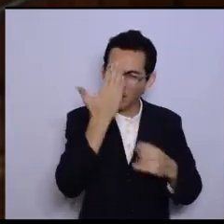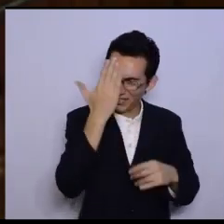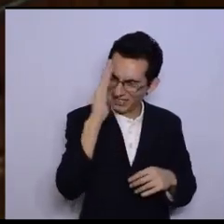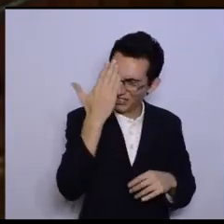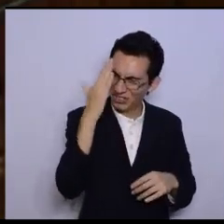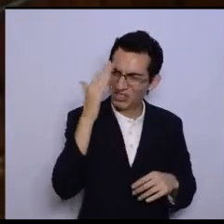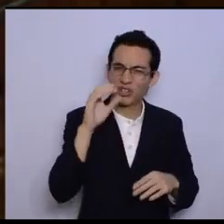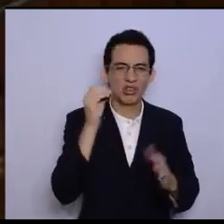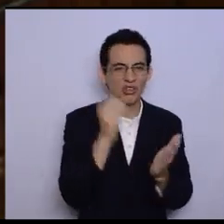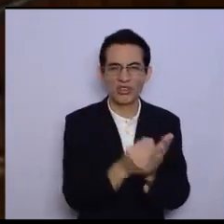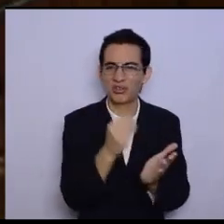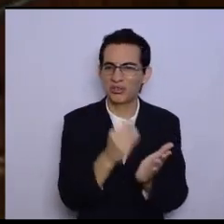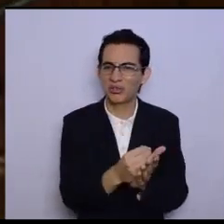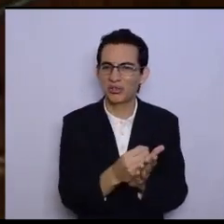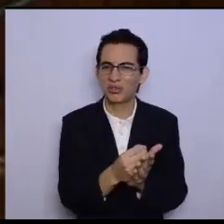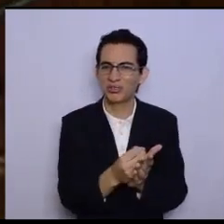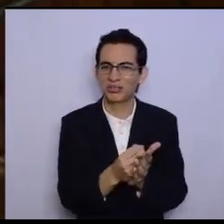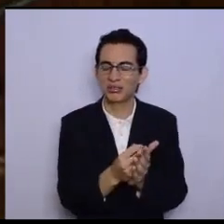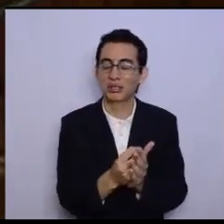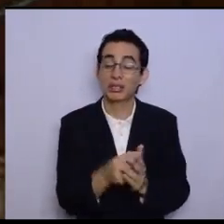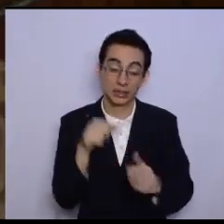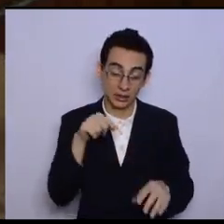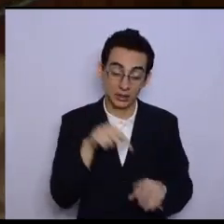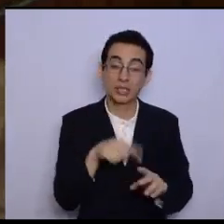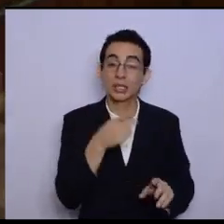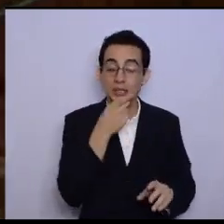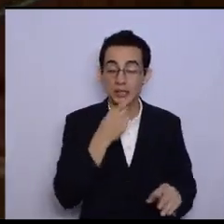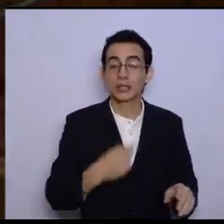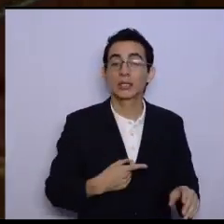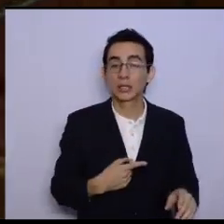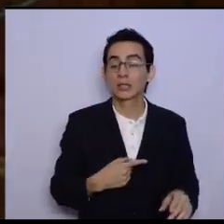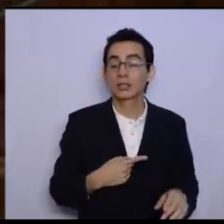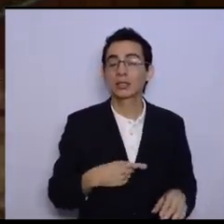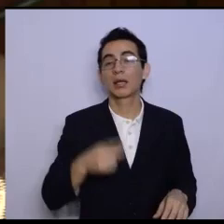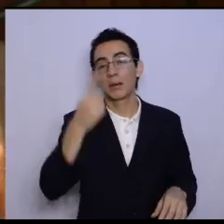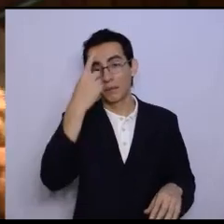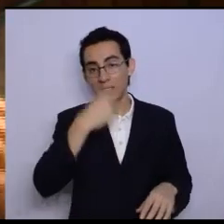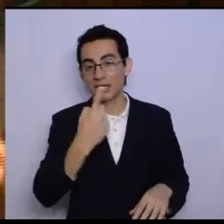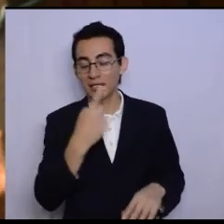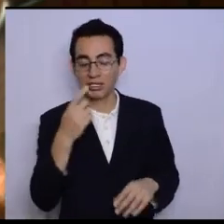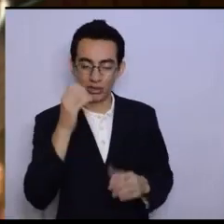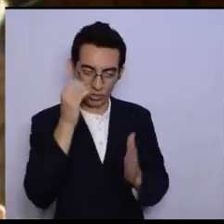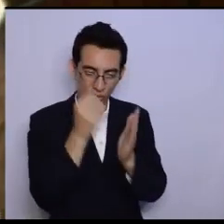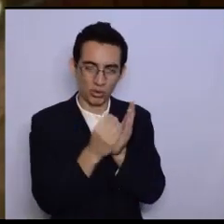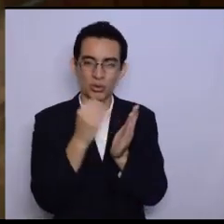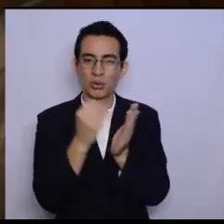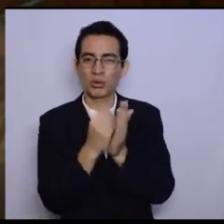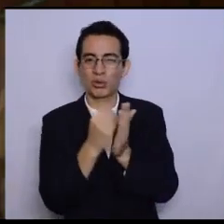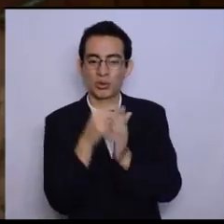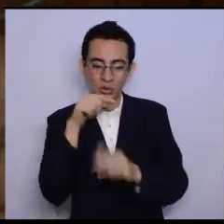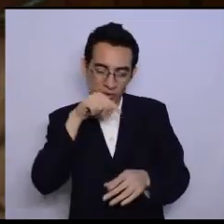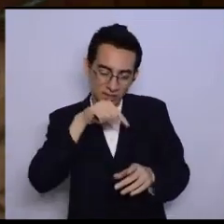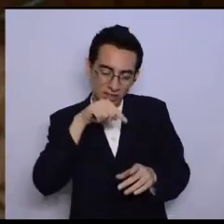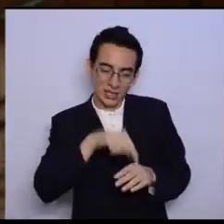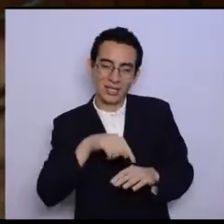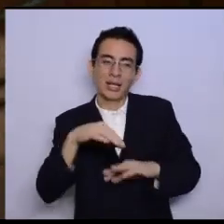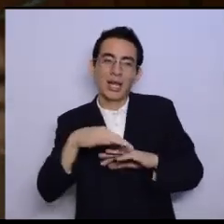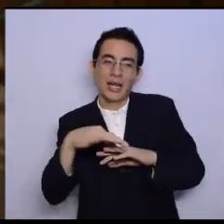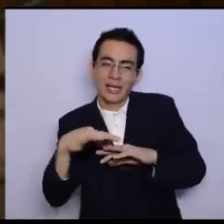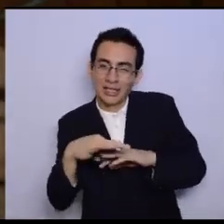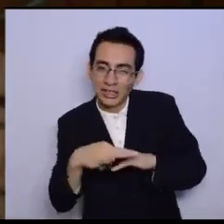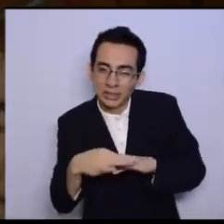algo sobre precisamente el metal y decían, para que el oro, sus joyas de oro, sus